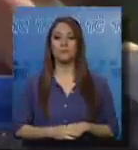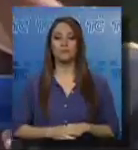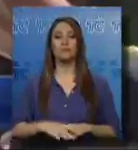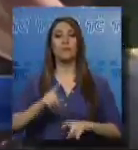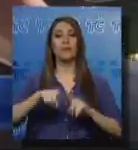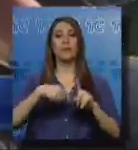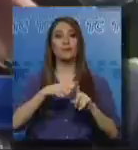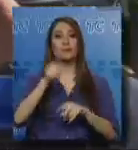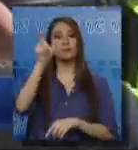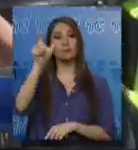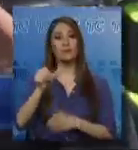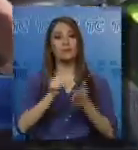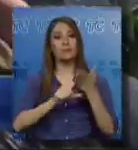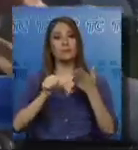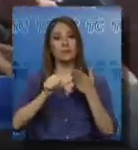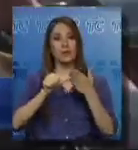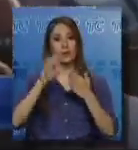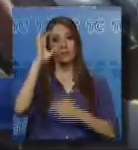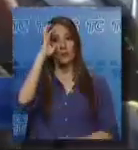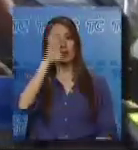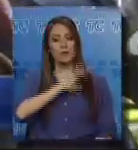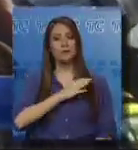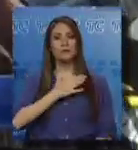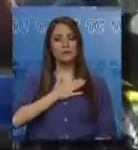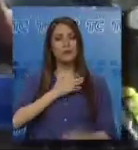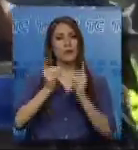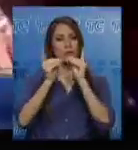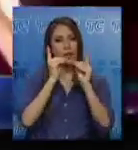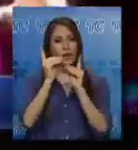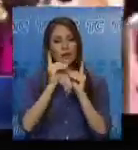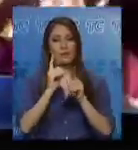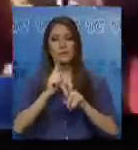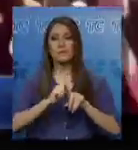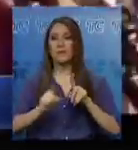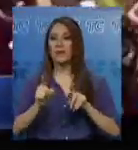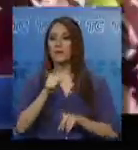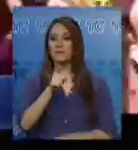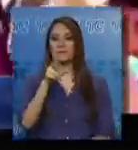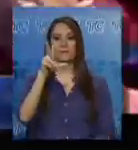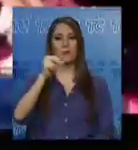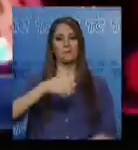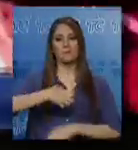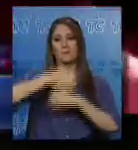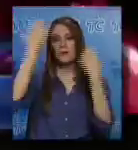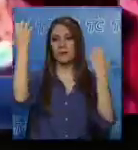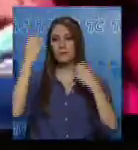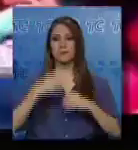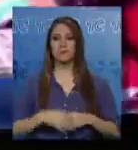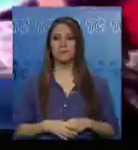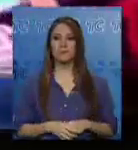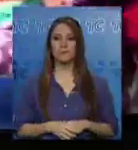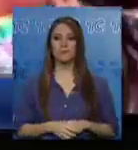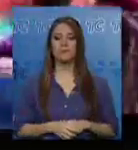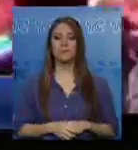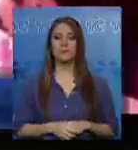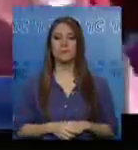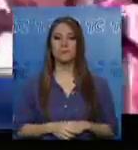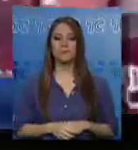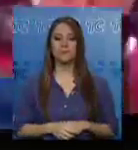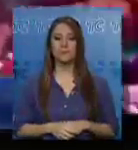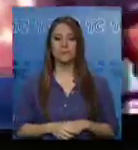Inclusive el ministro del Interior, José Serrano, intentó dialogar con ellos sin obtener resultados positivos.